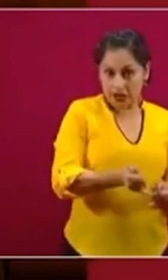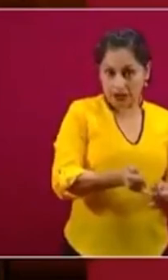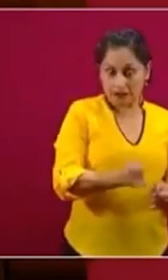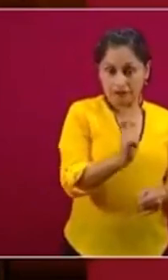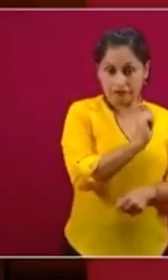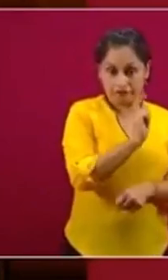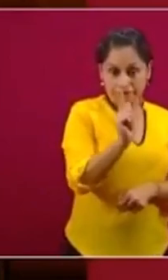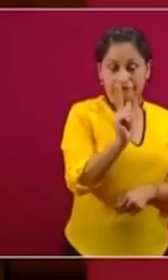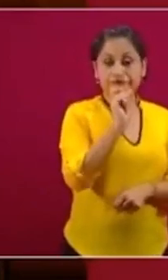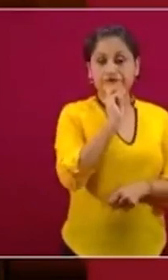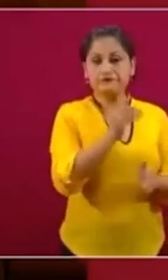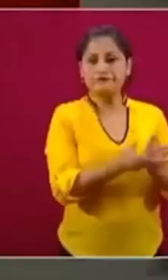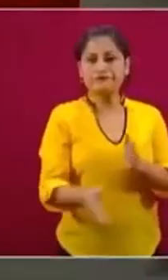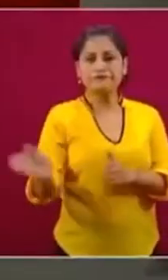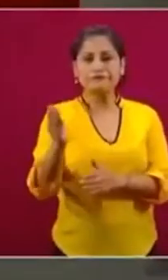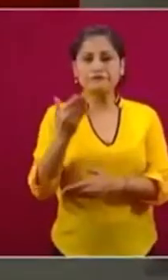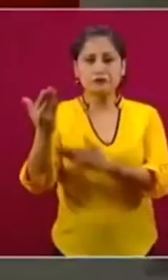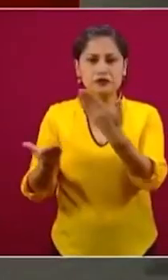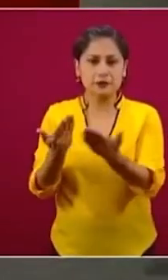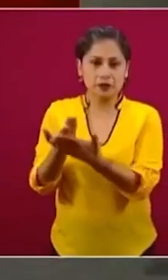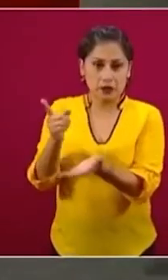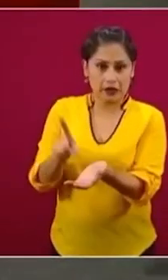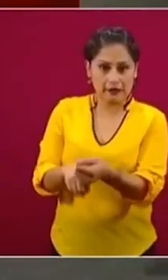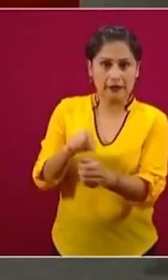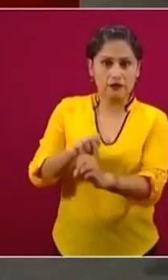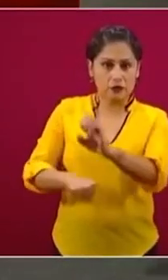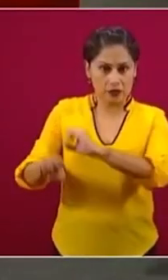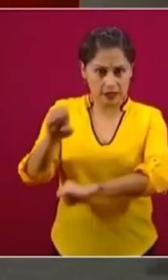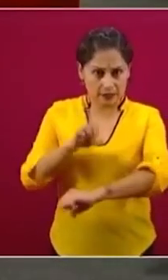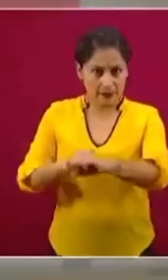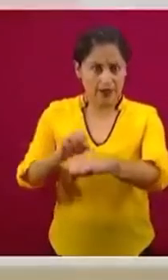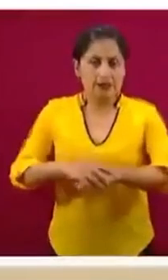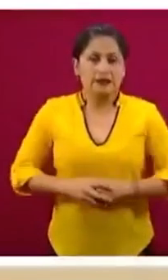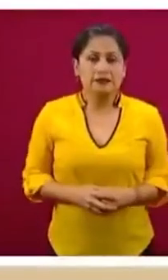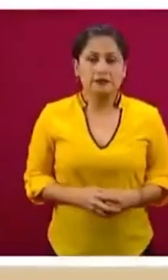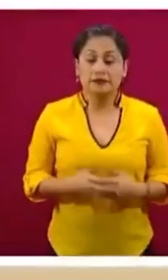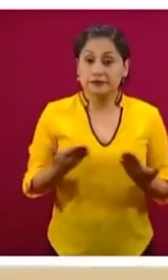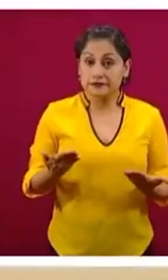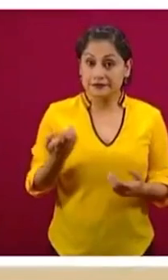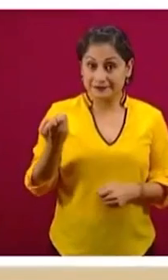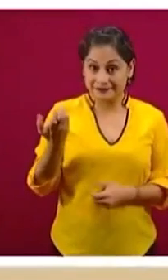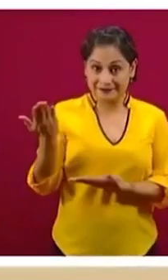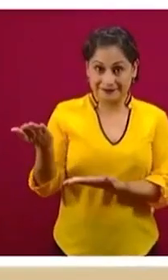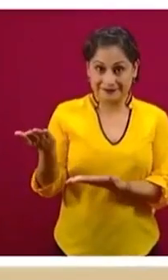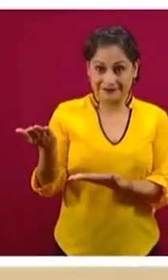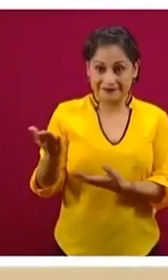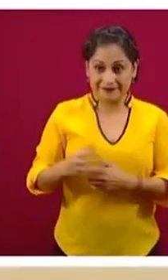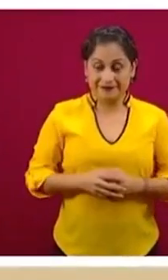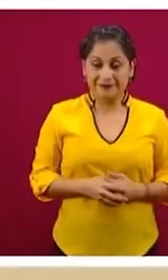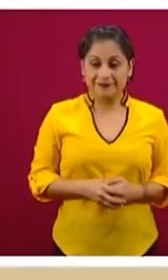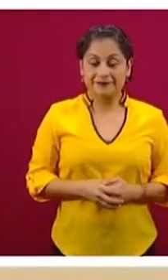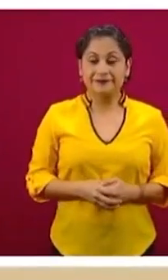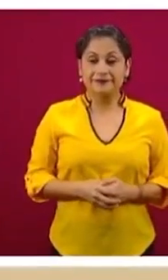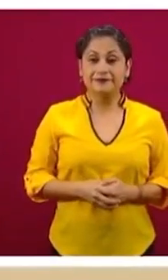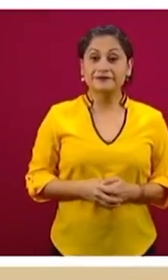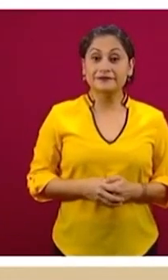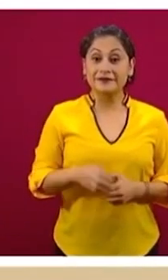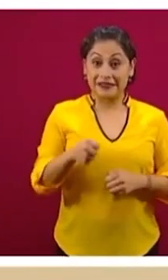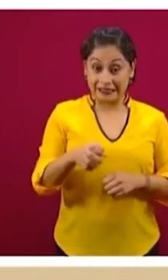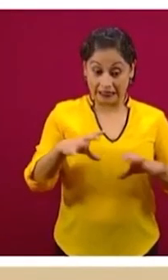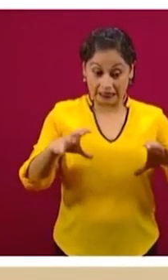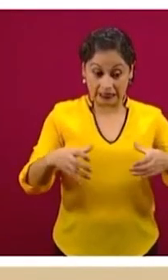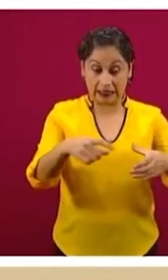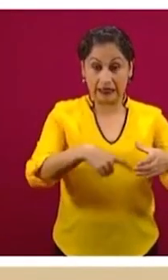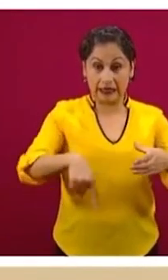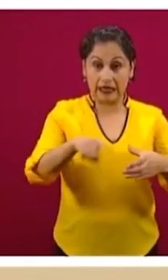empresas y aquí en este segmento es donde se concentra es el segundo generador de empleos del país